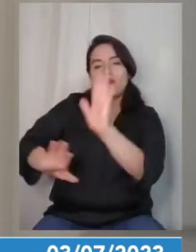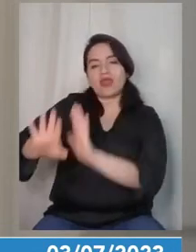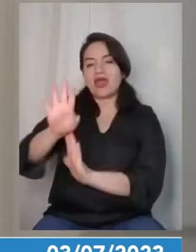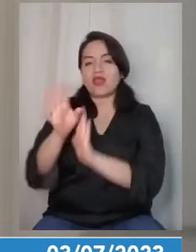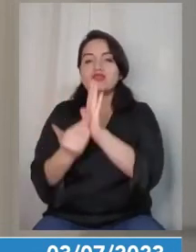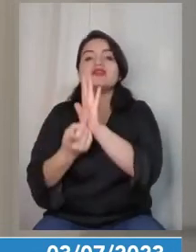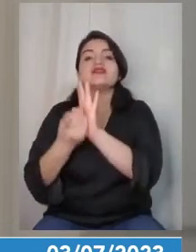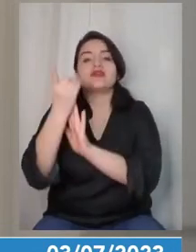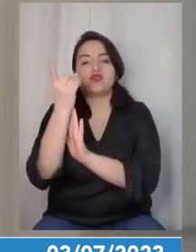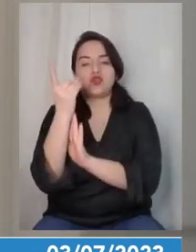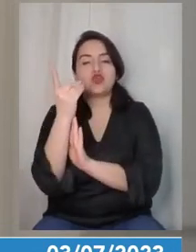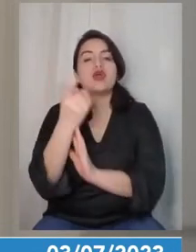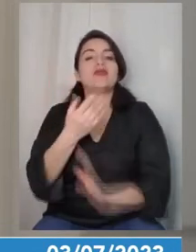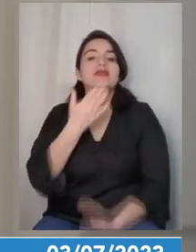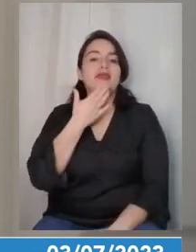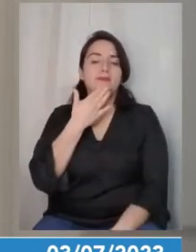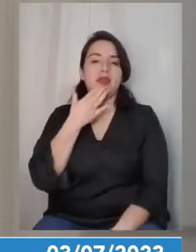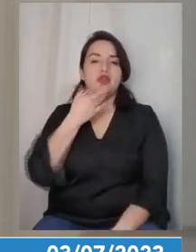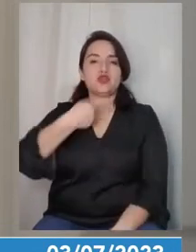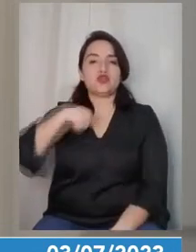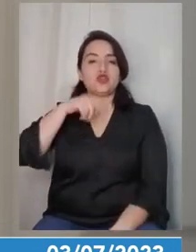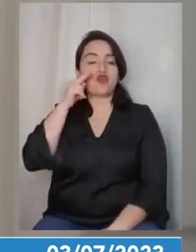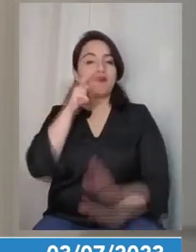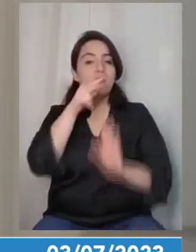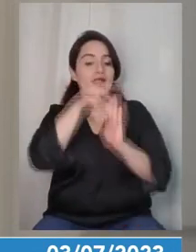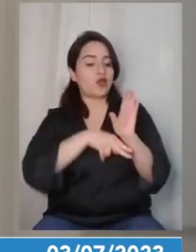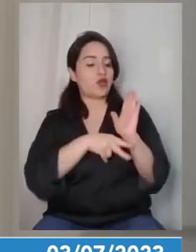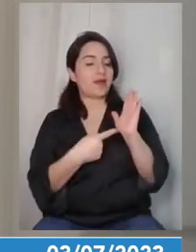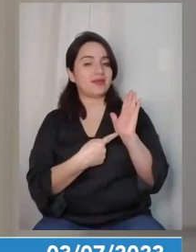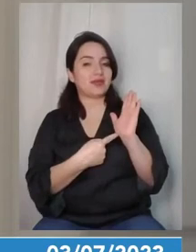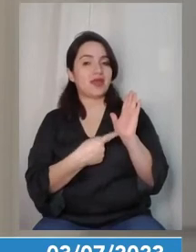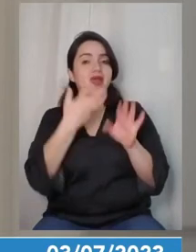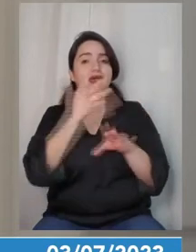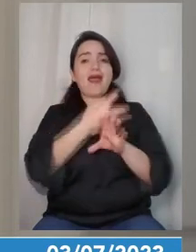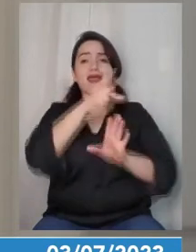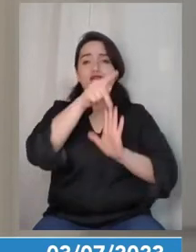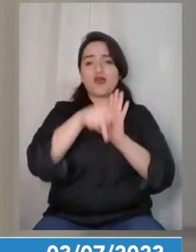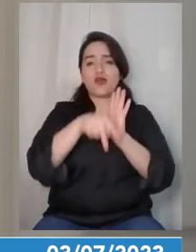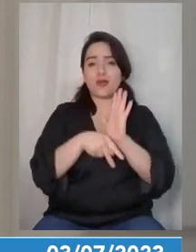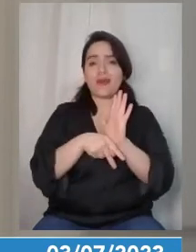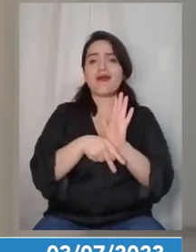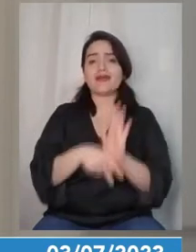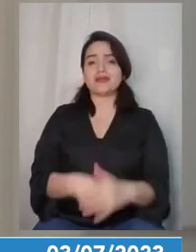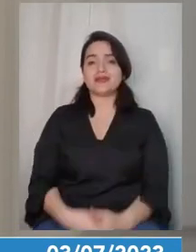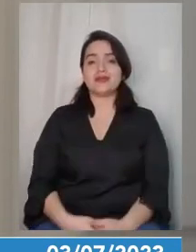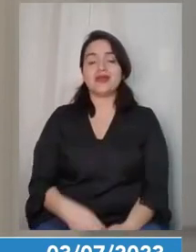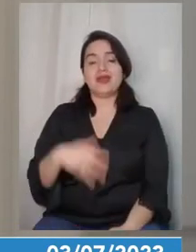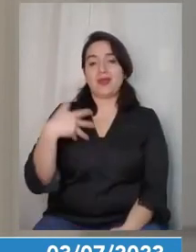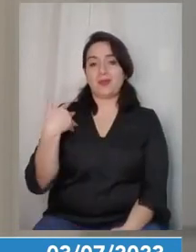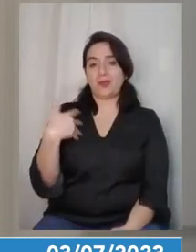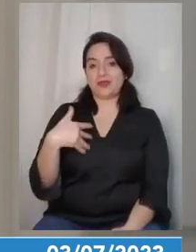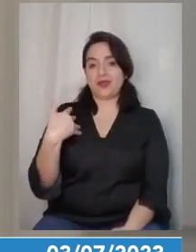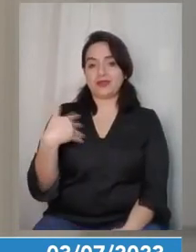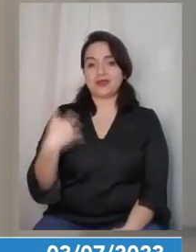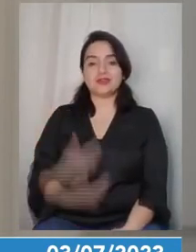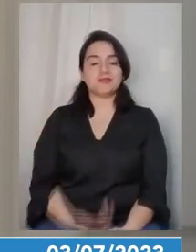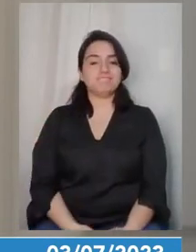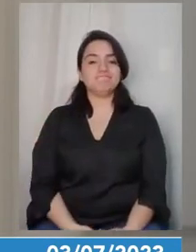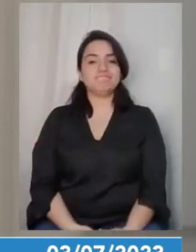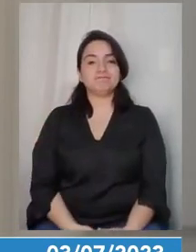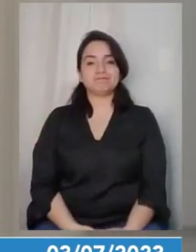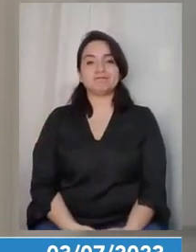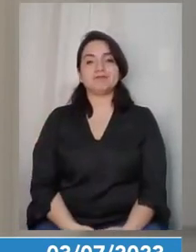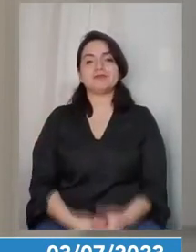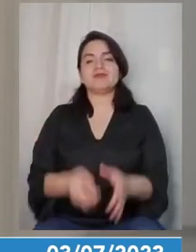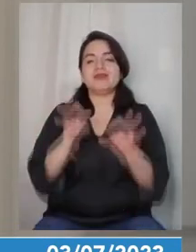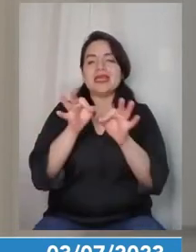nosotros vemos las normas que hay en ese capítulo, hay normas que son muy importantes y que dan cierto guía y cierto propósito